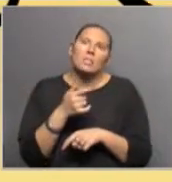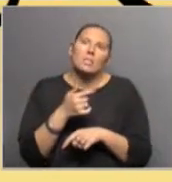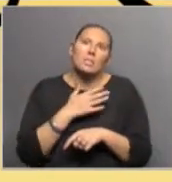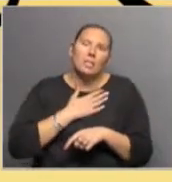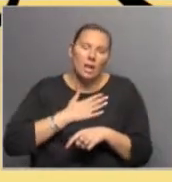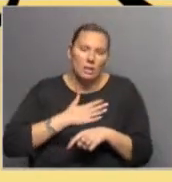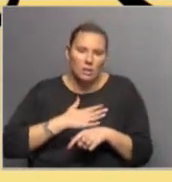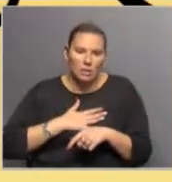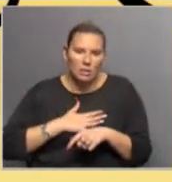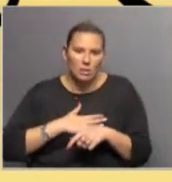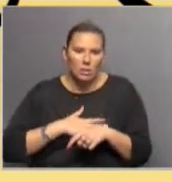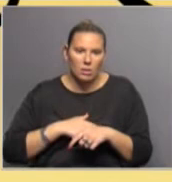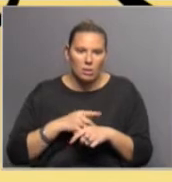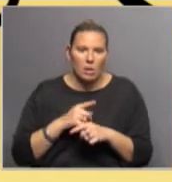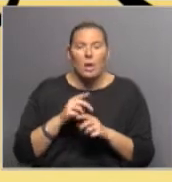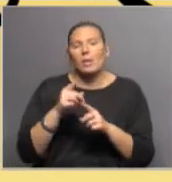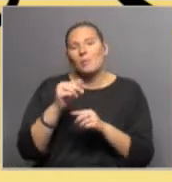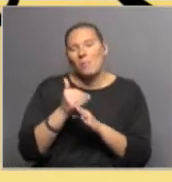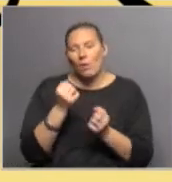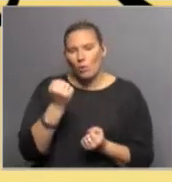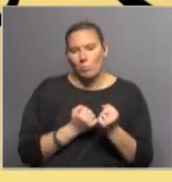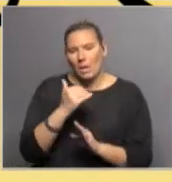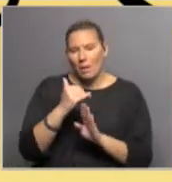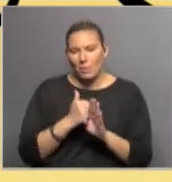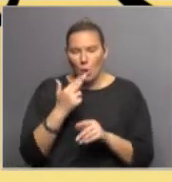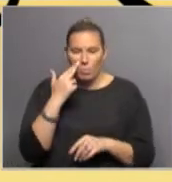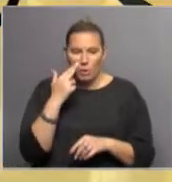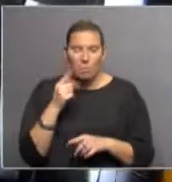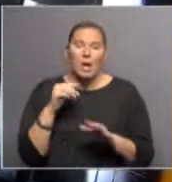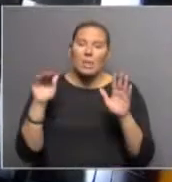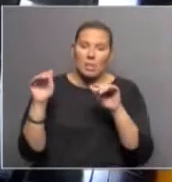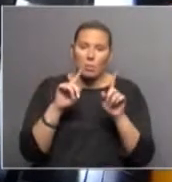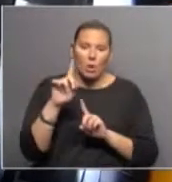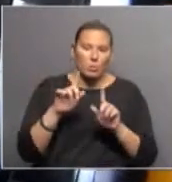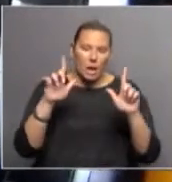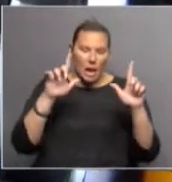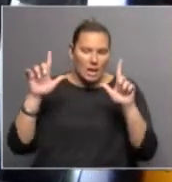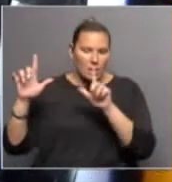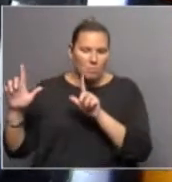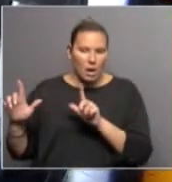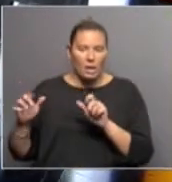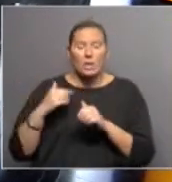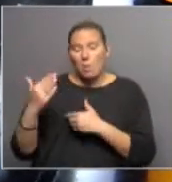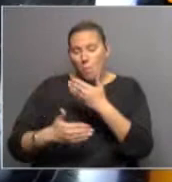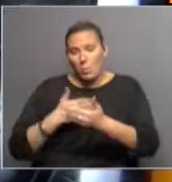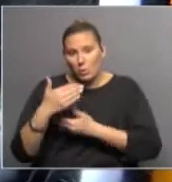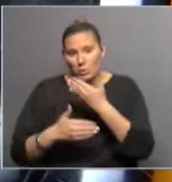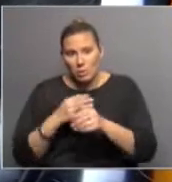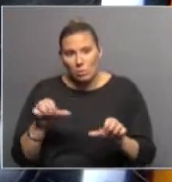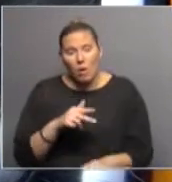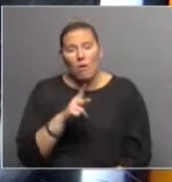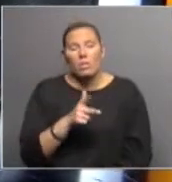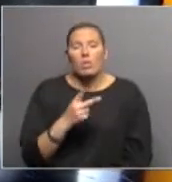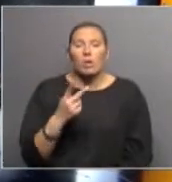y que nos derrame lo mayor posible también en nuestra economía. Y la despido acompañado de algunas imágenes que tienen que ver con el proceso de producción de hidrógeno